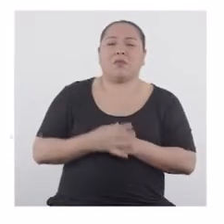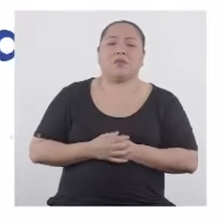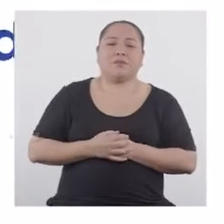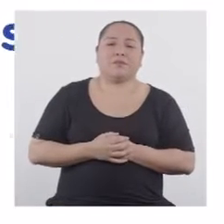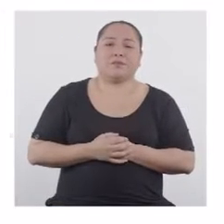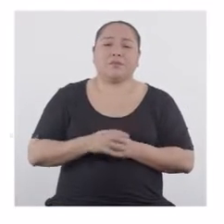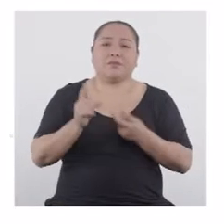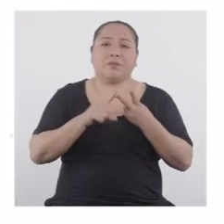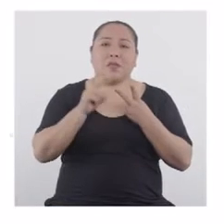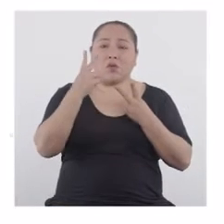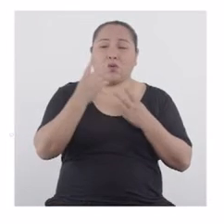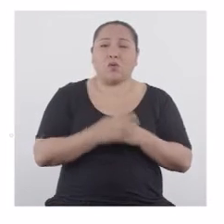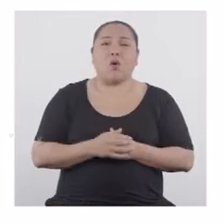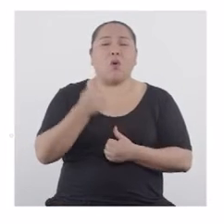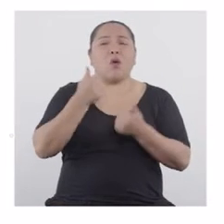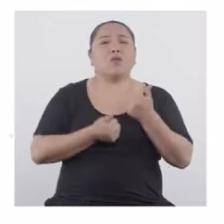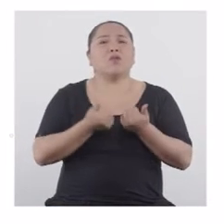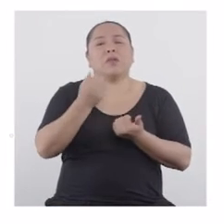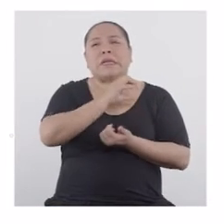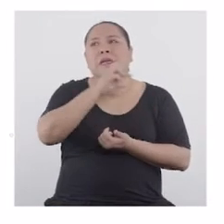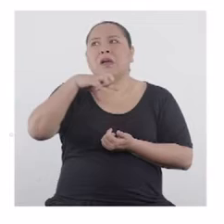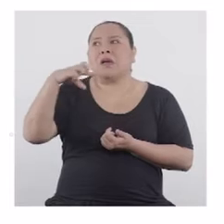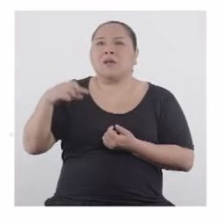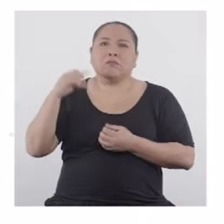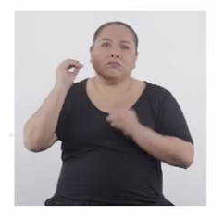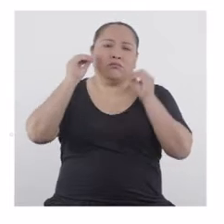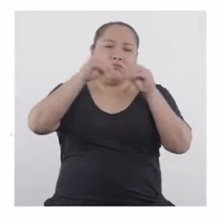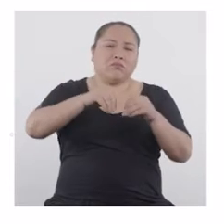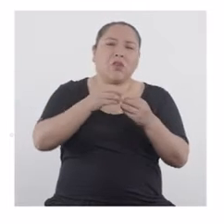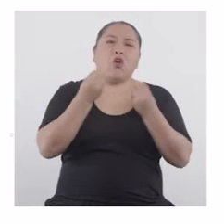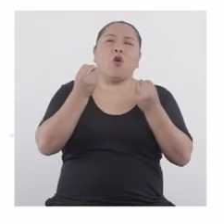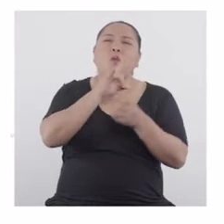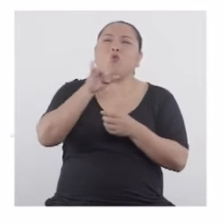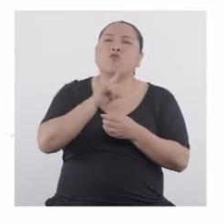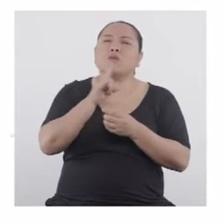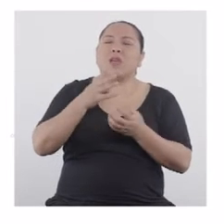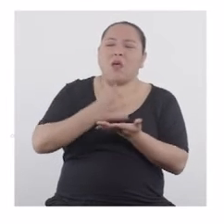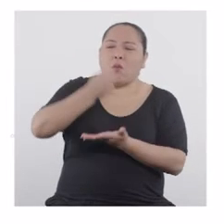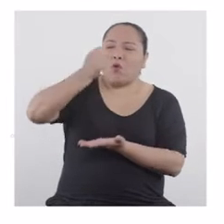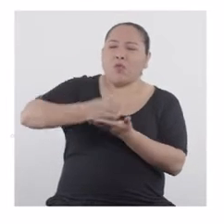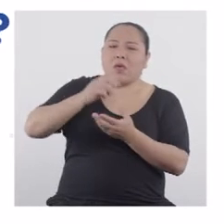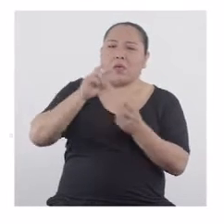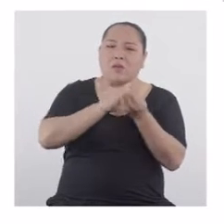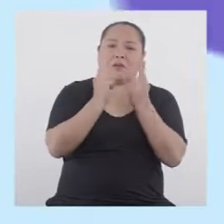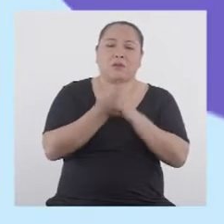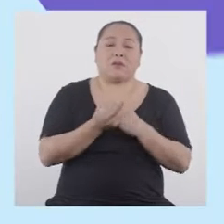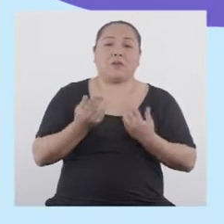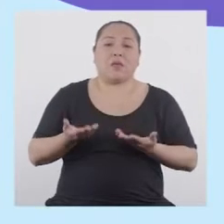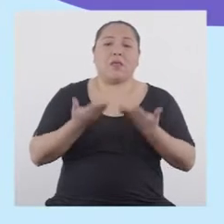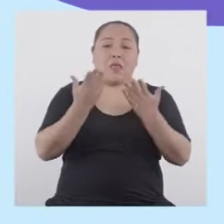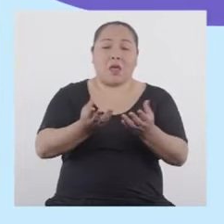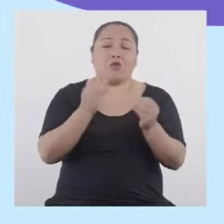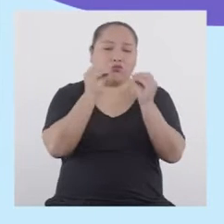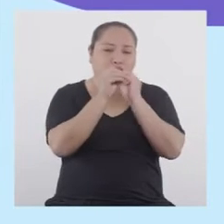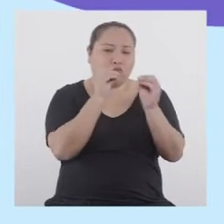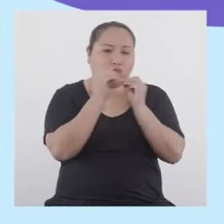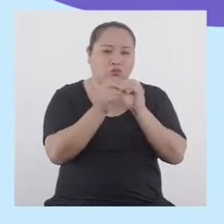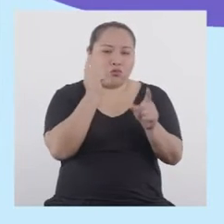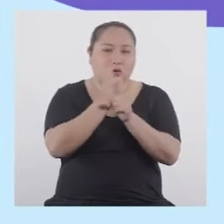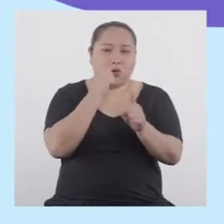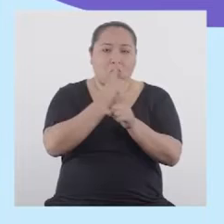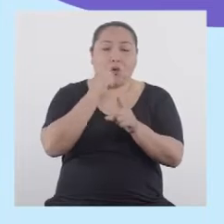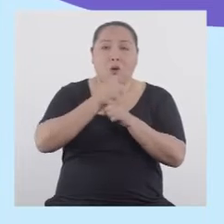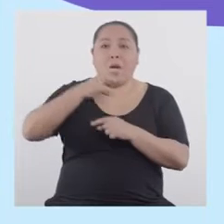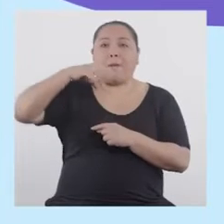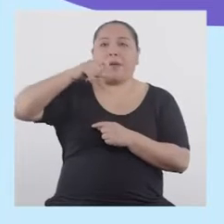ambiente. 2. ¿Qué aplicaciones se podrían dar a las botellas de plástico recicladas? Dando el tratamiento adecuado